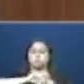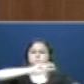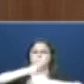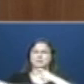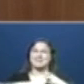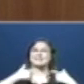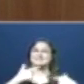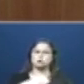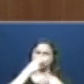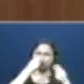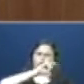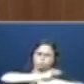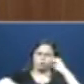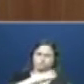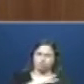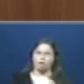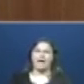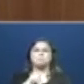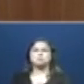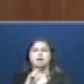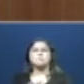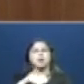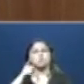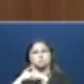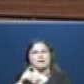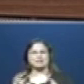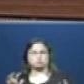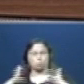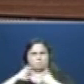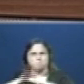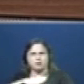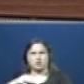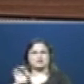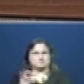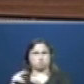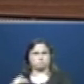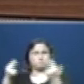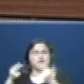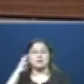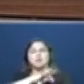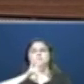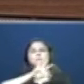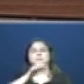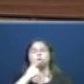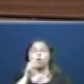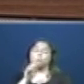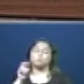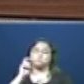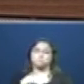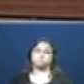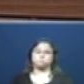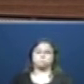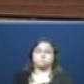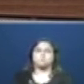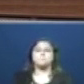público La Apuesta por la administración electrónica la recién aprobada reforma de las instituciones propias o la implantación del gobierno abierto un